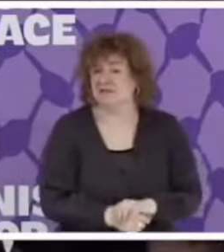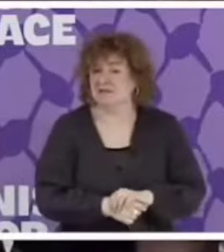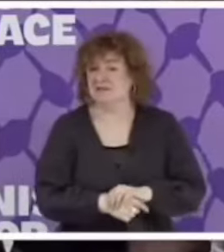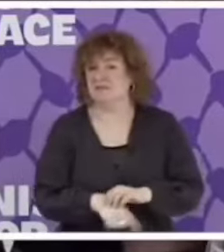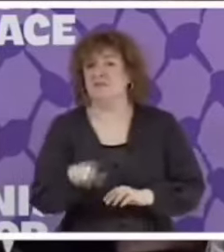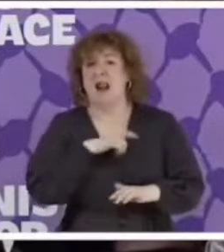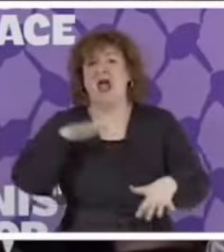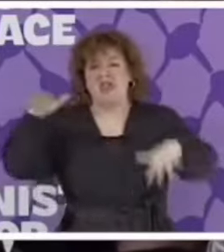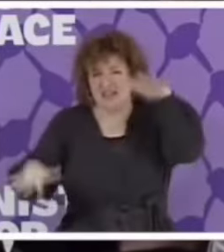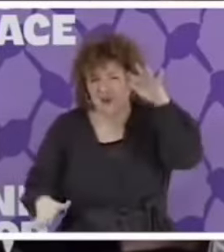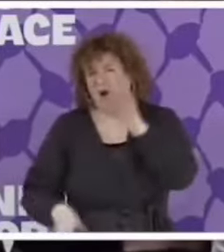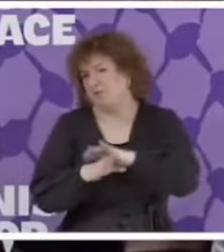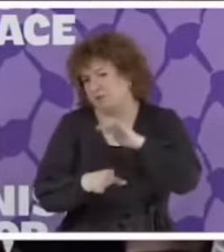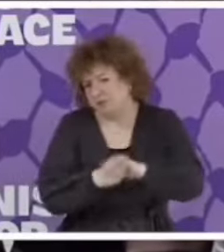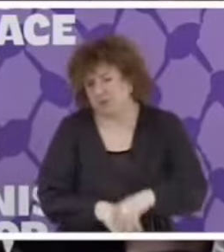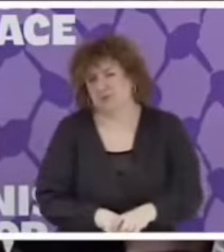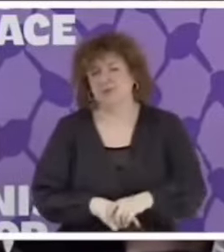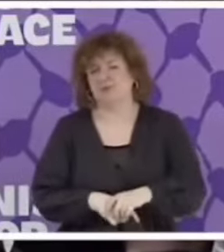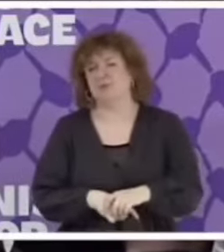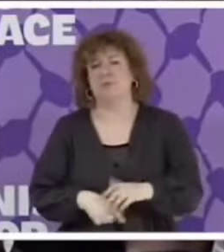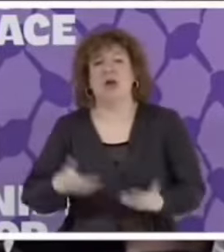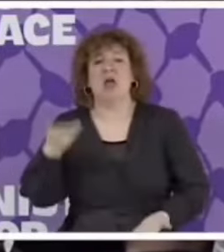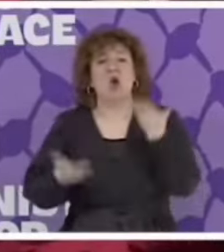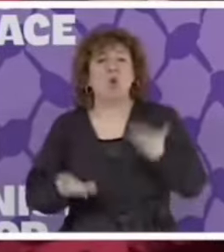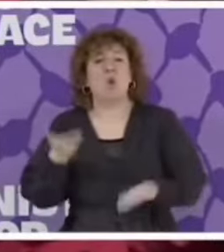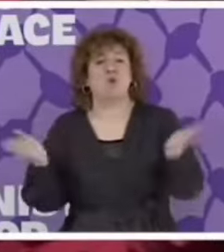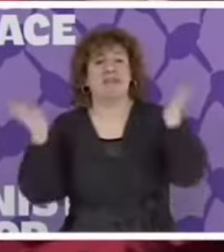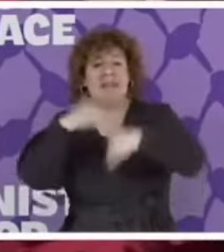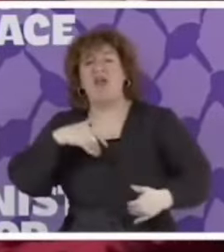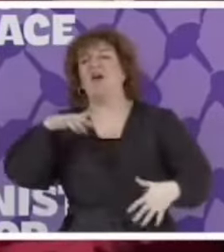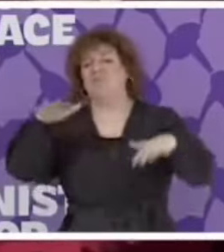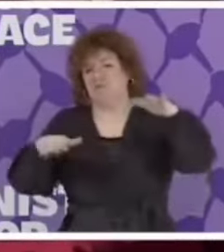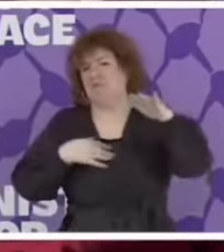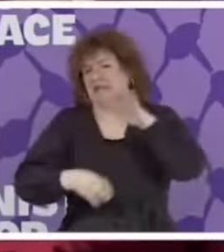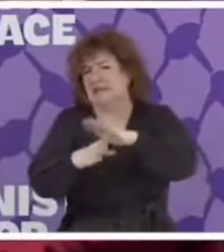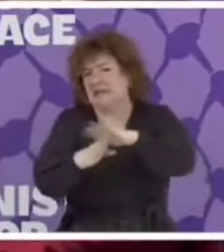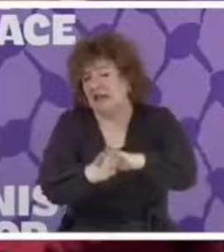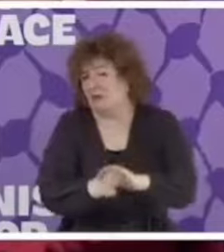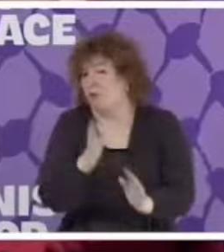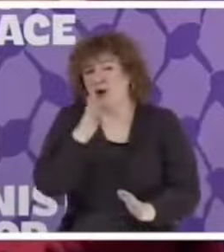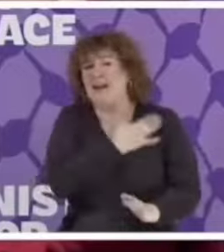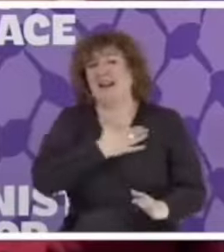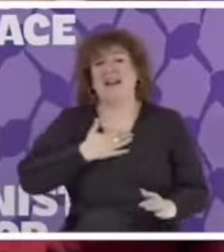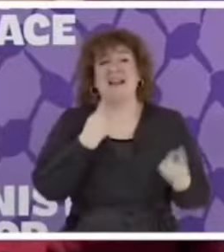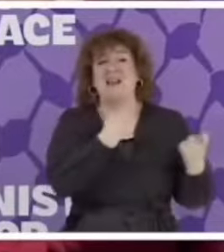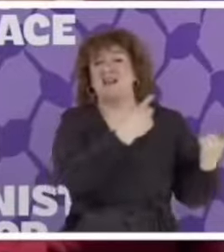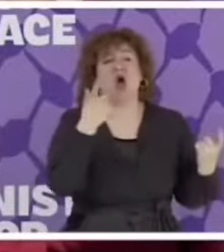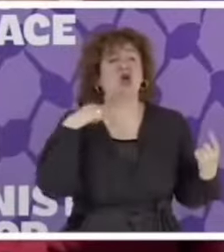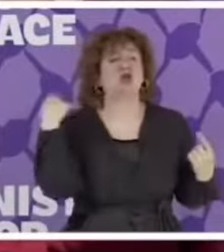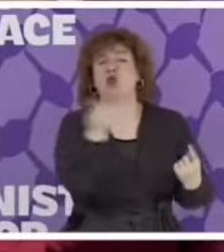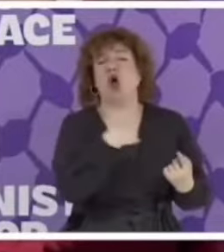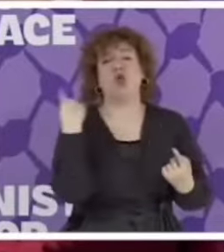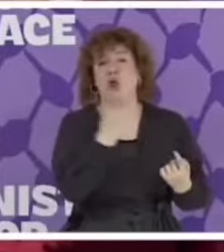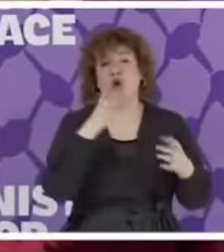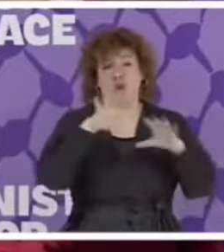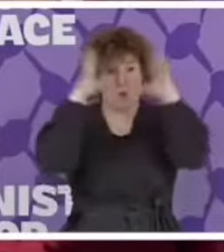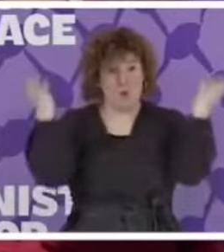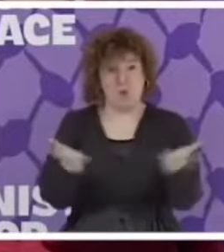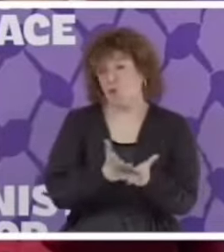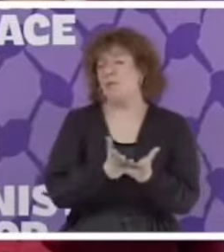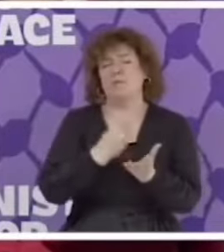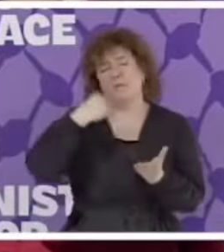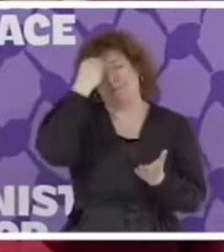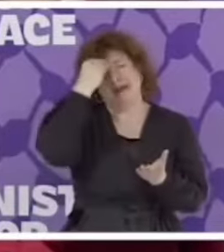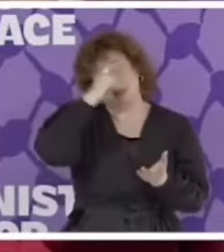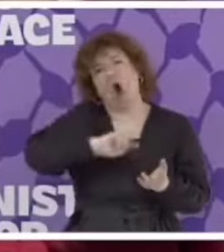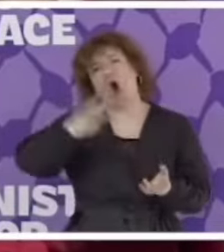la desigualdad, para sostener las injusticias, necesitan que nadie, que ningún ser humano que habita este planeta